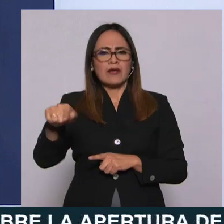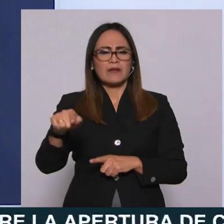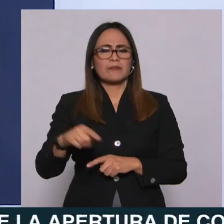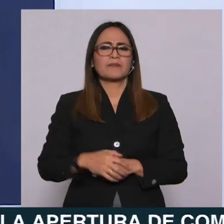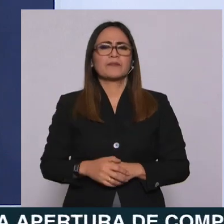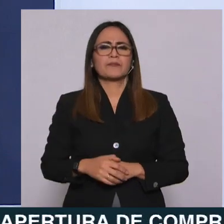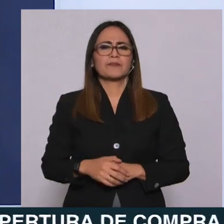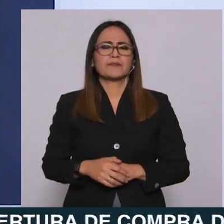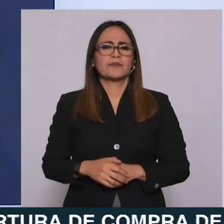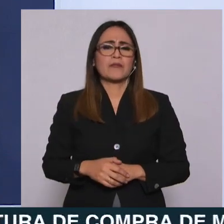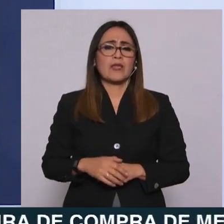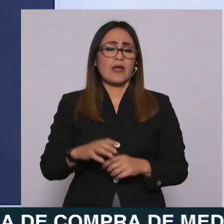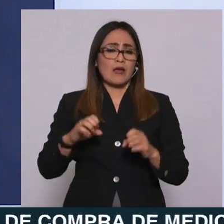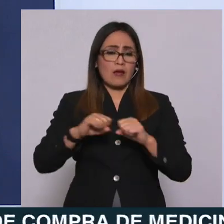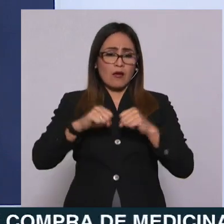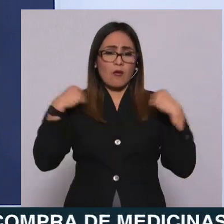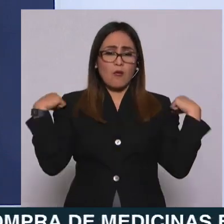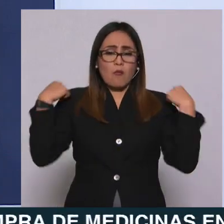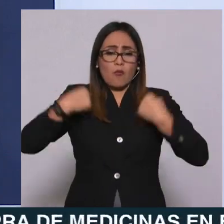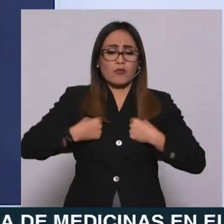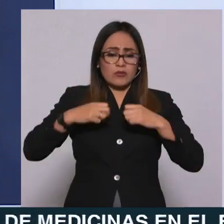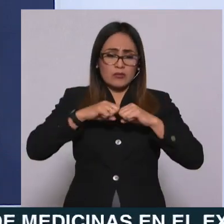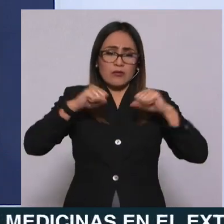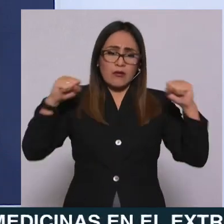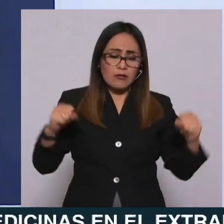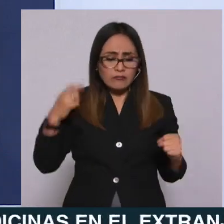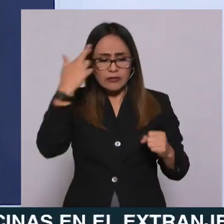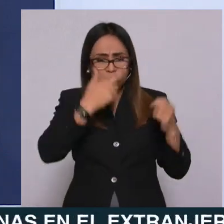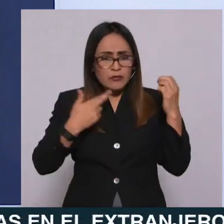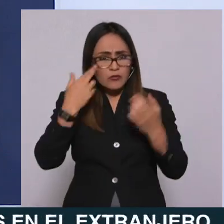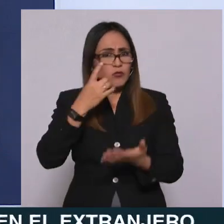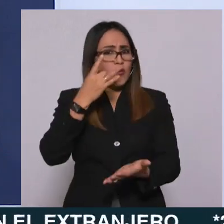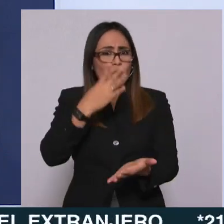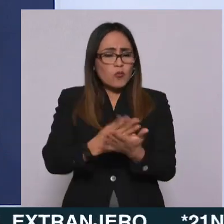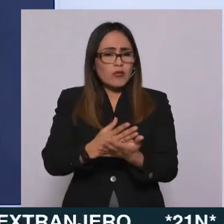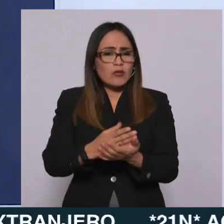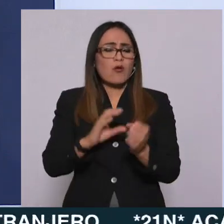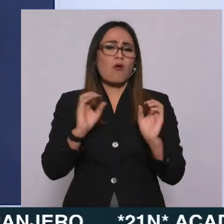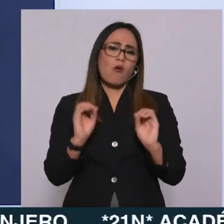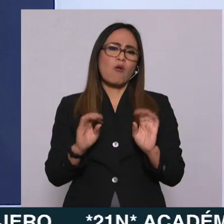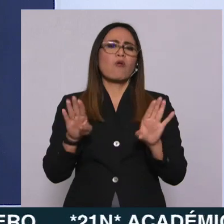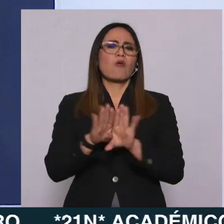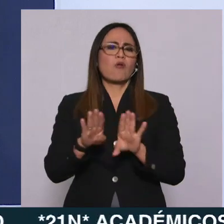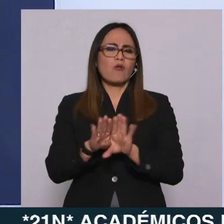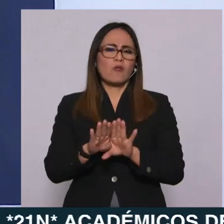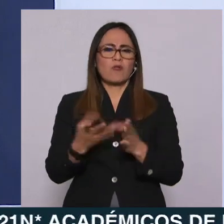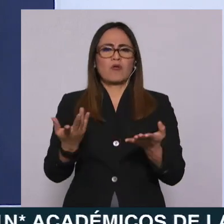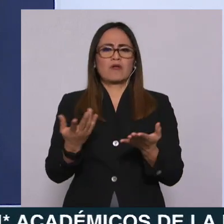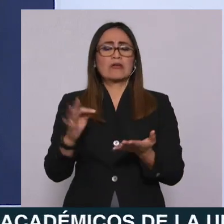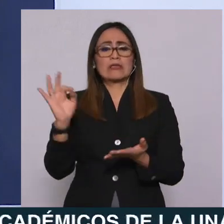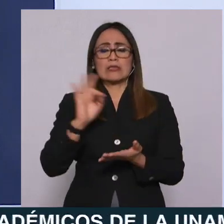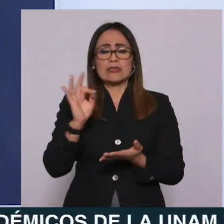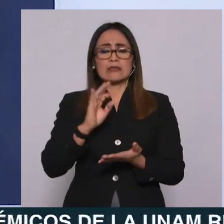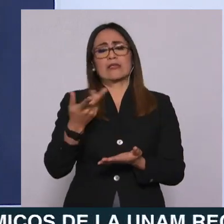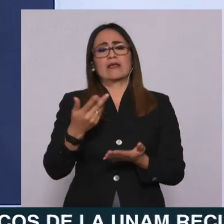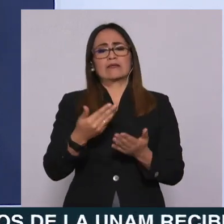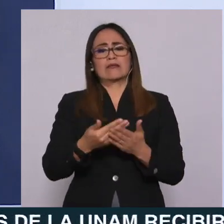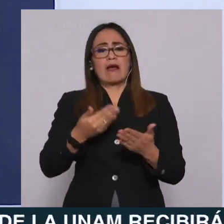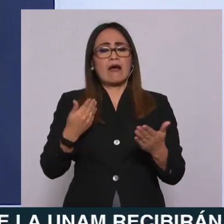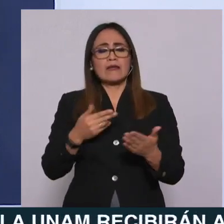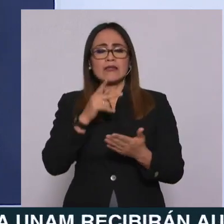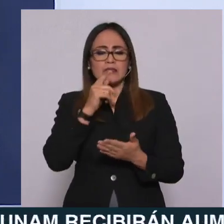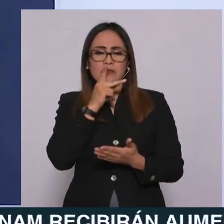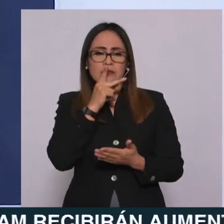Se requiere más que revisión de mochilas, pero sería un buen inicio comenzar con revisar las mochilas de los pequeños para garantizar